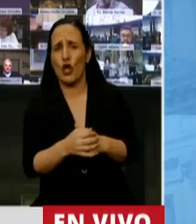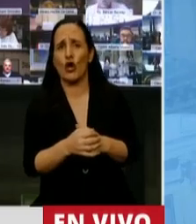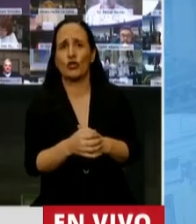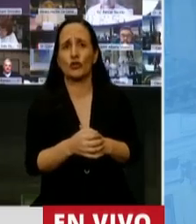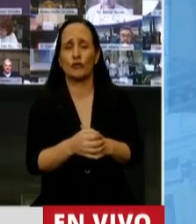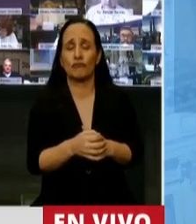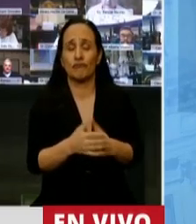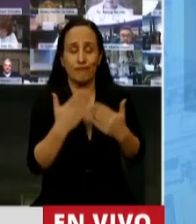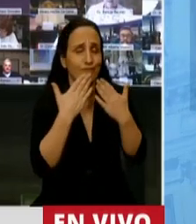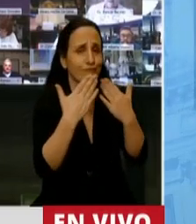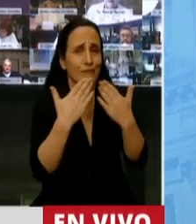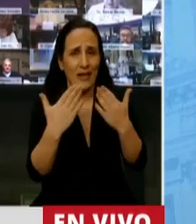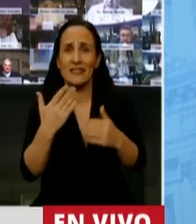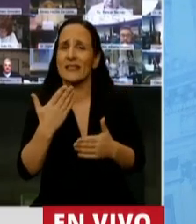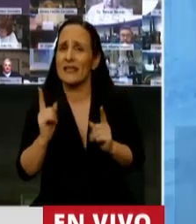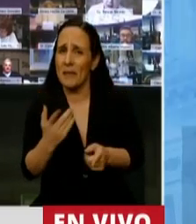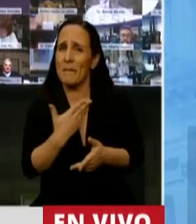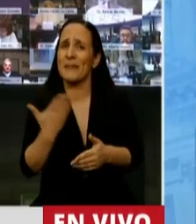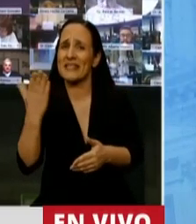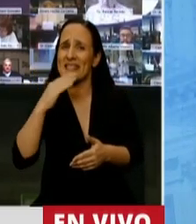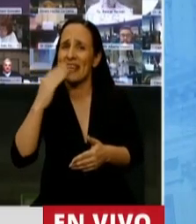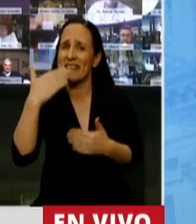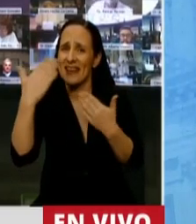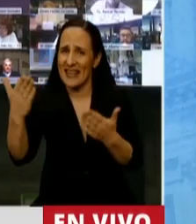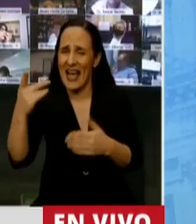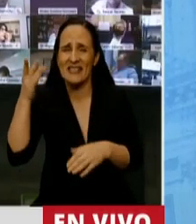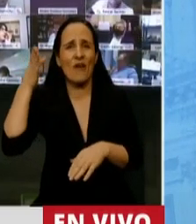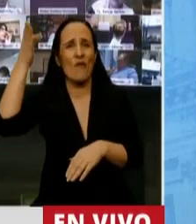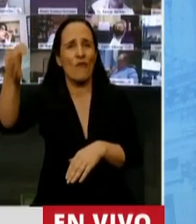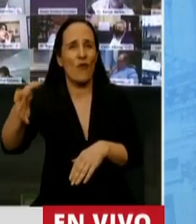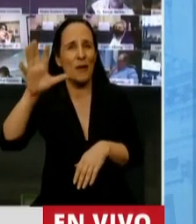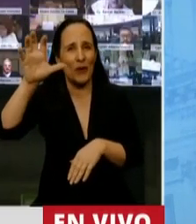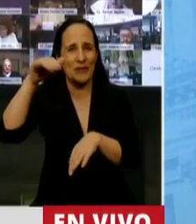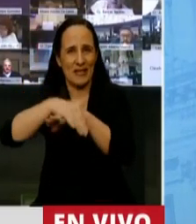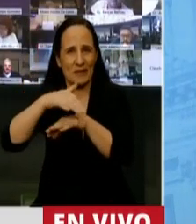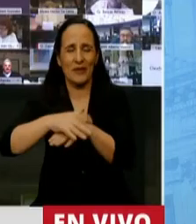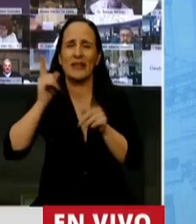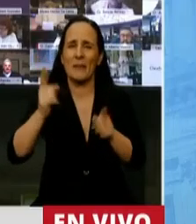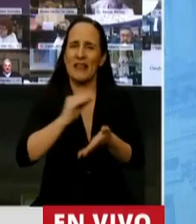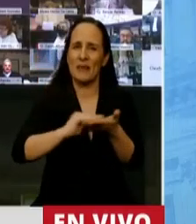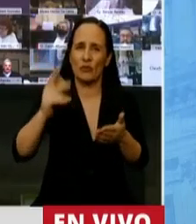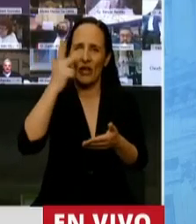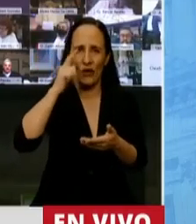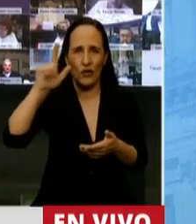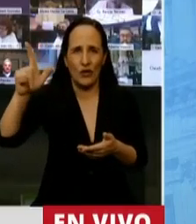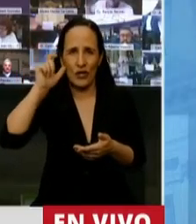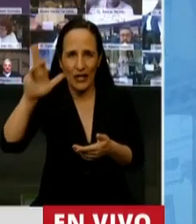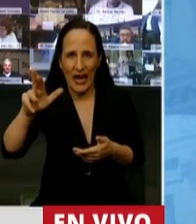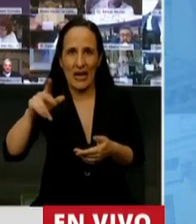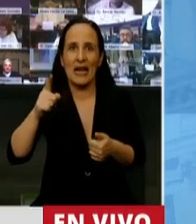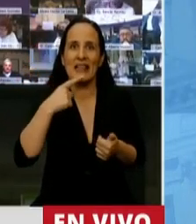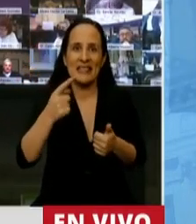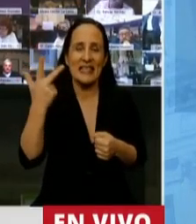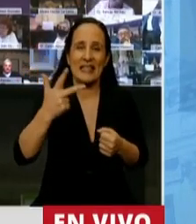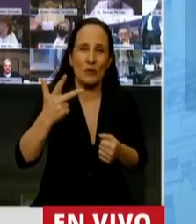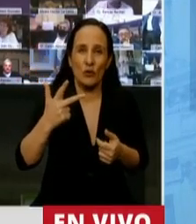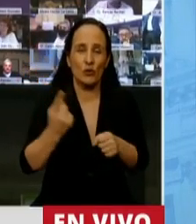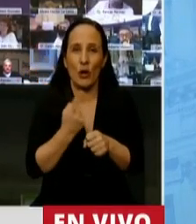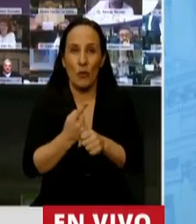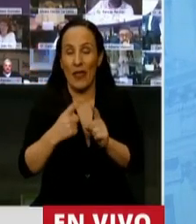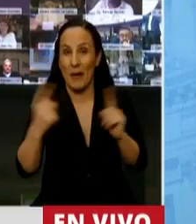la verdad agradecerle a usted también, presidente, que estuvo en Misiones, que le planteamos la situación al diputado Heller, ahí que te apuran ahí, que en tres minutos no podés